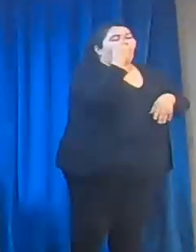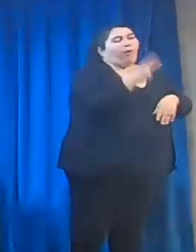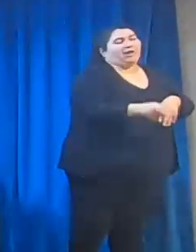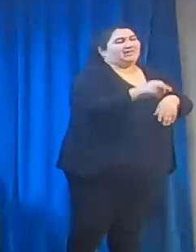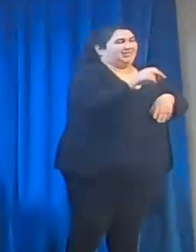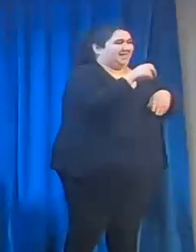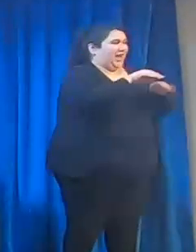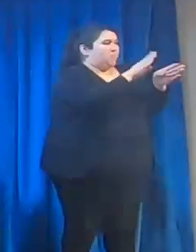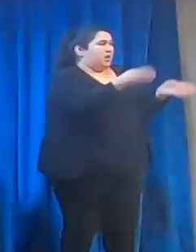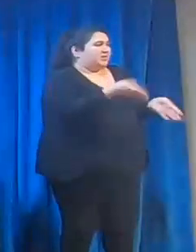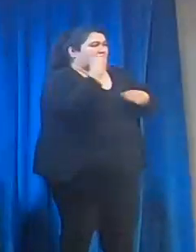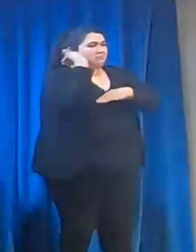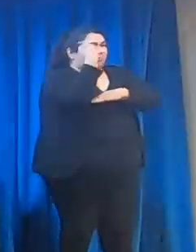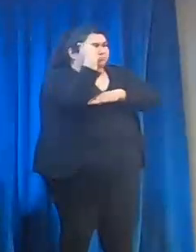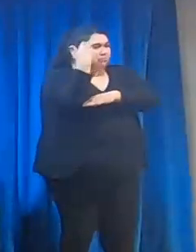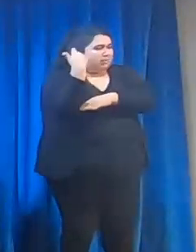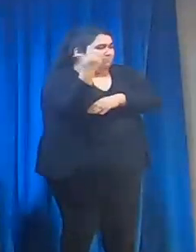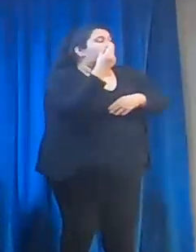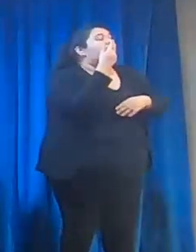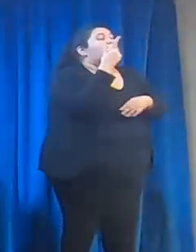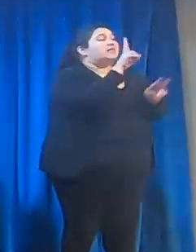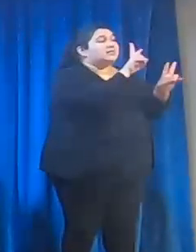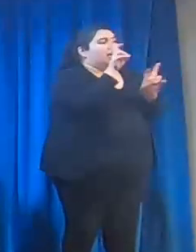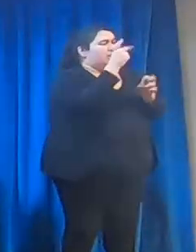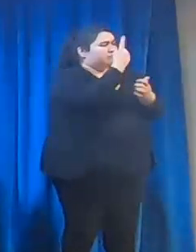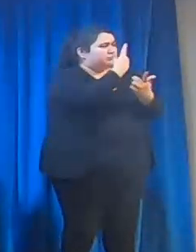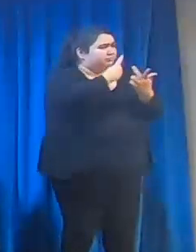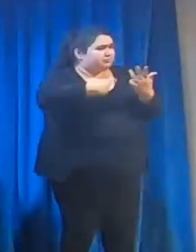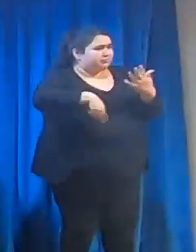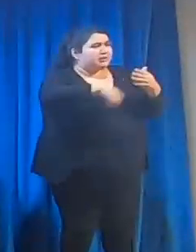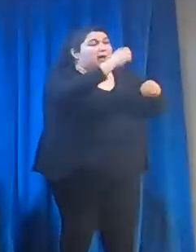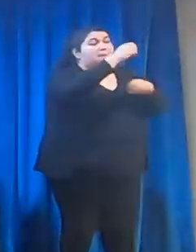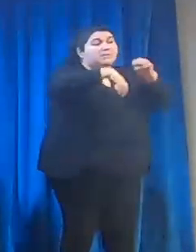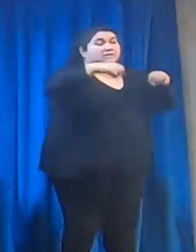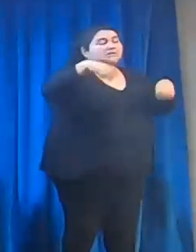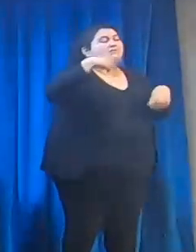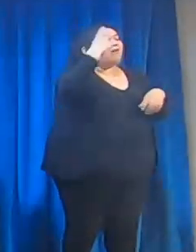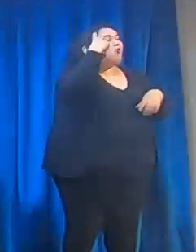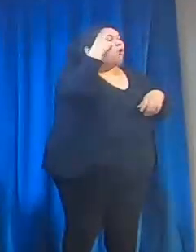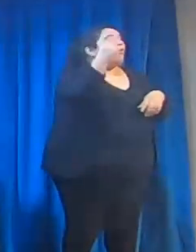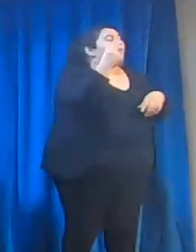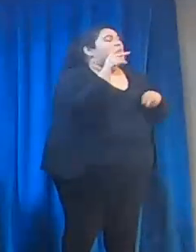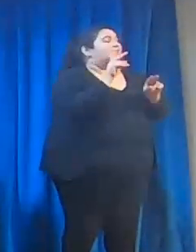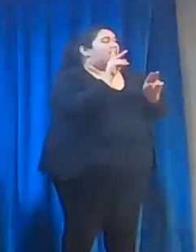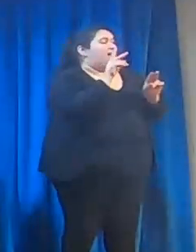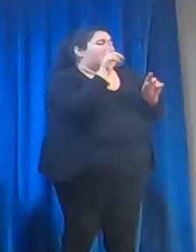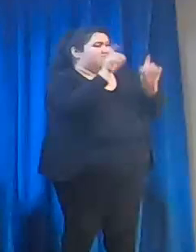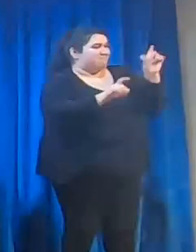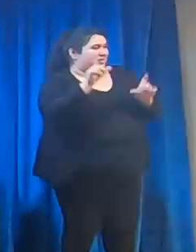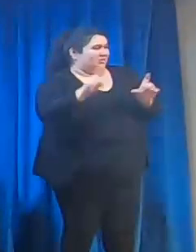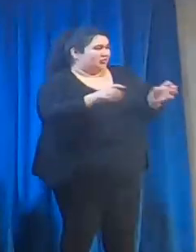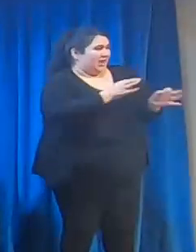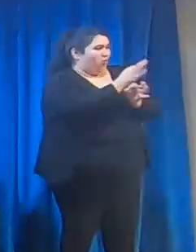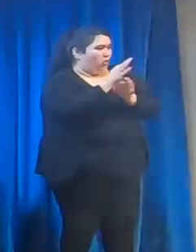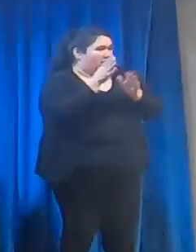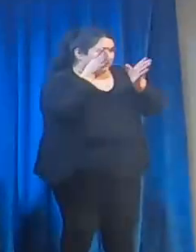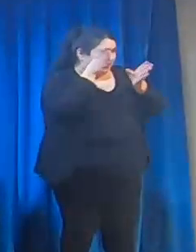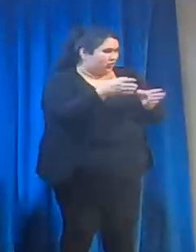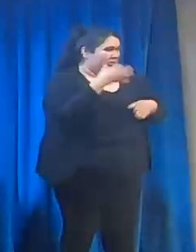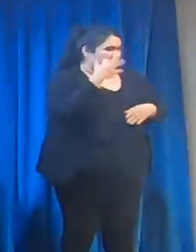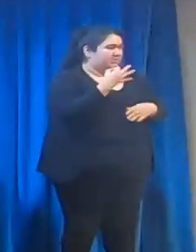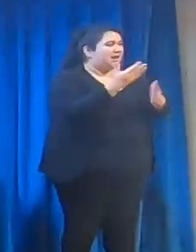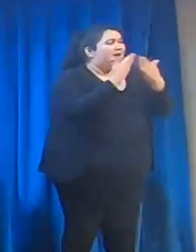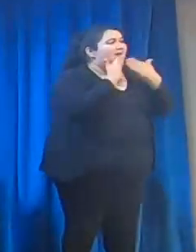mesas de conferencias temáticas con la presencia de 90 especialistas en educación. Les agradecemos que